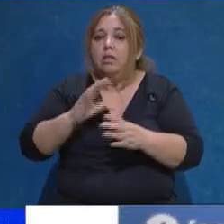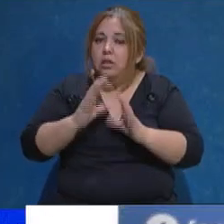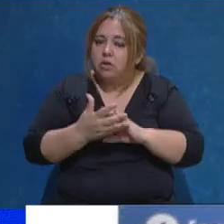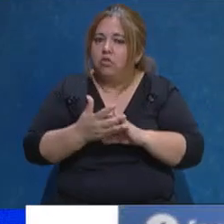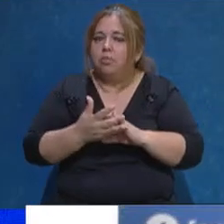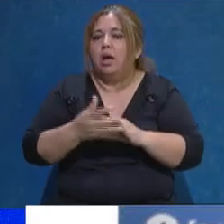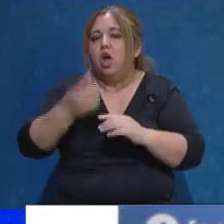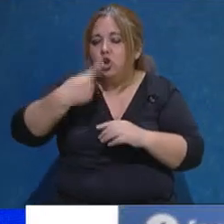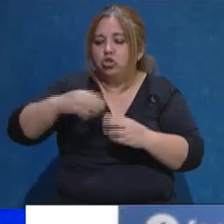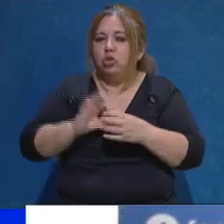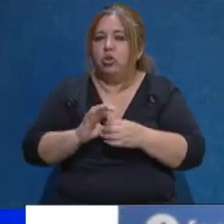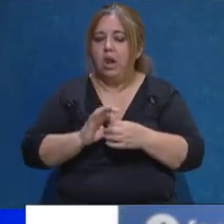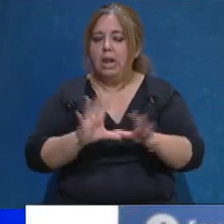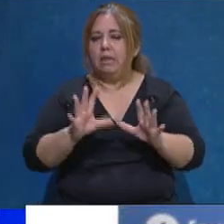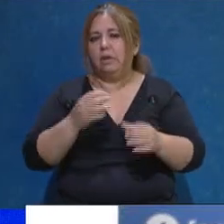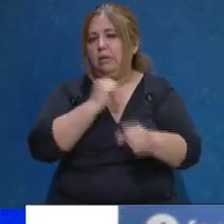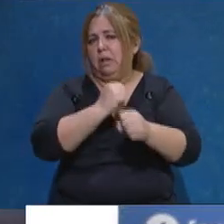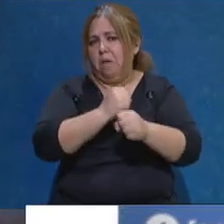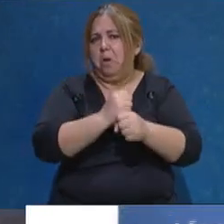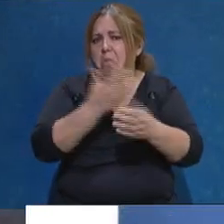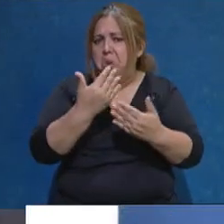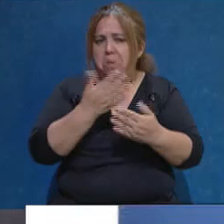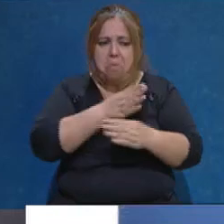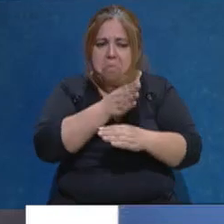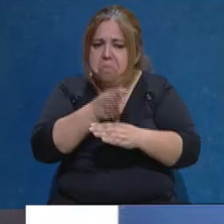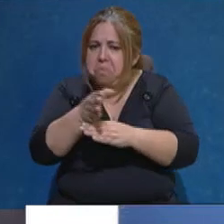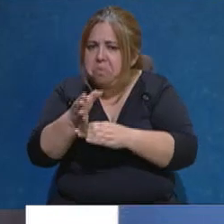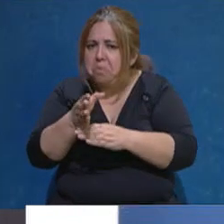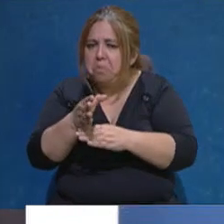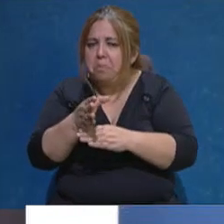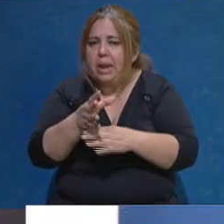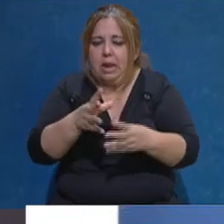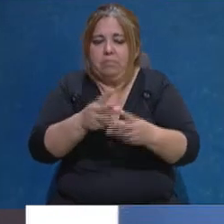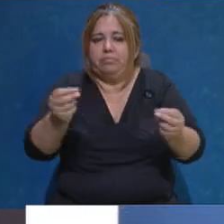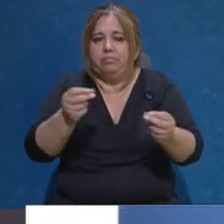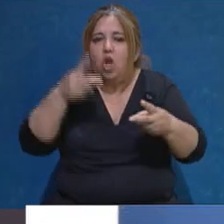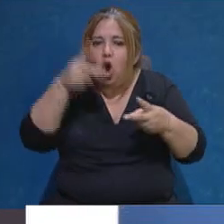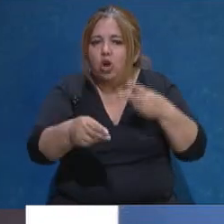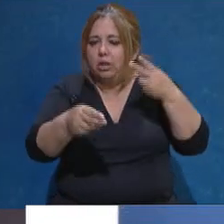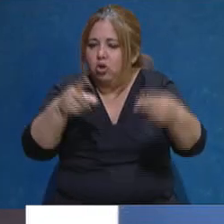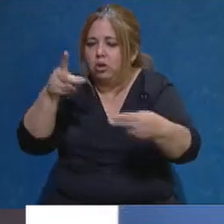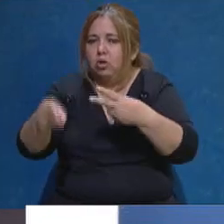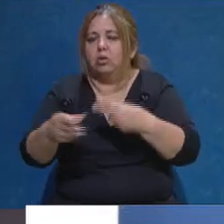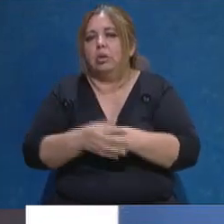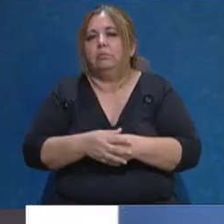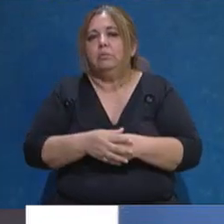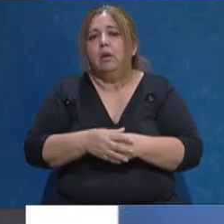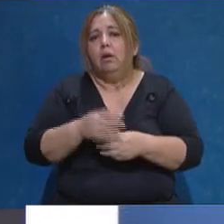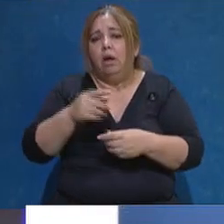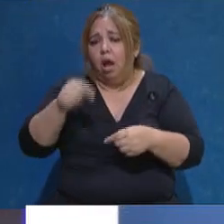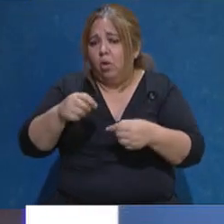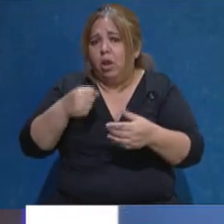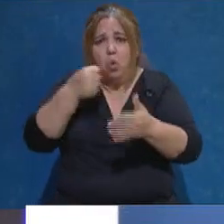trabajando profundamente para lograr el desbaratamiento. Porque, ¿sabe? La lucha contra el narcotráfico no debería terminar en lo